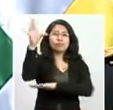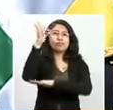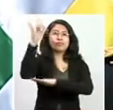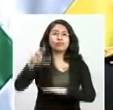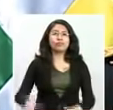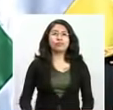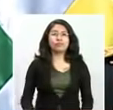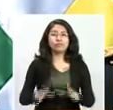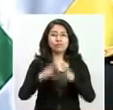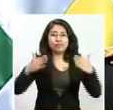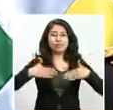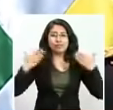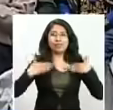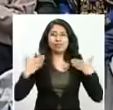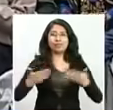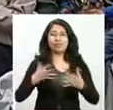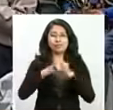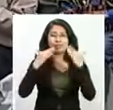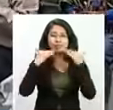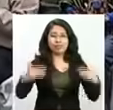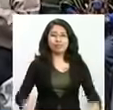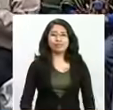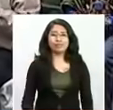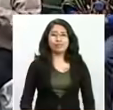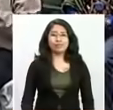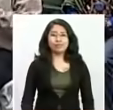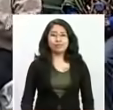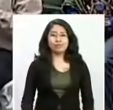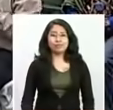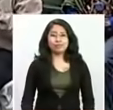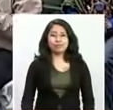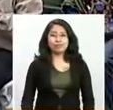Bolivia. Muchas felicidades. Muchas gracias.